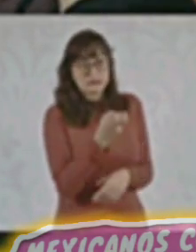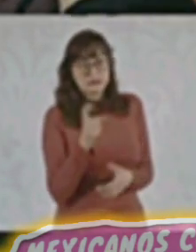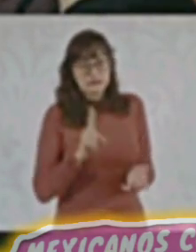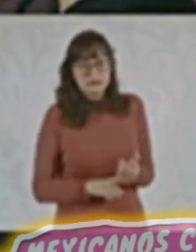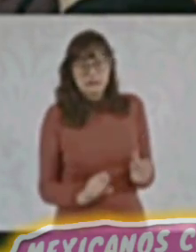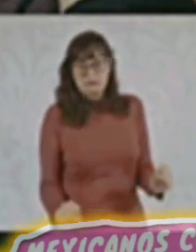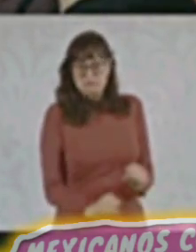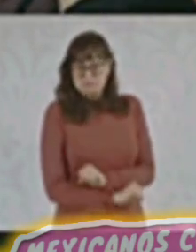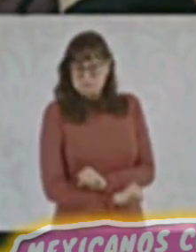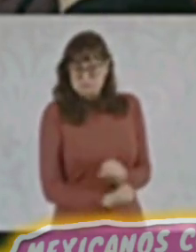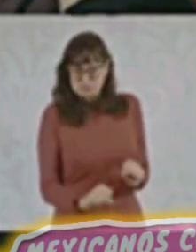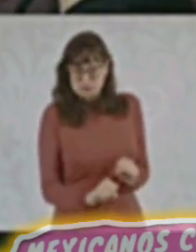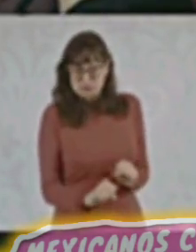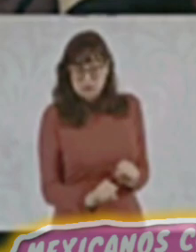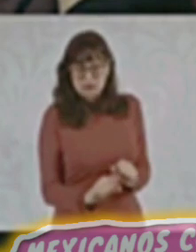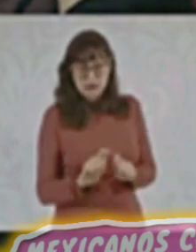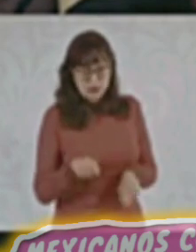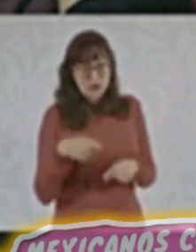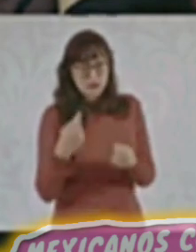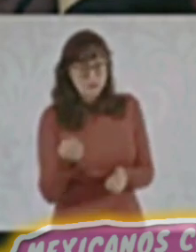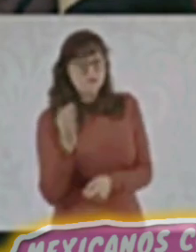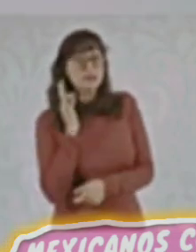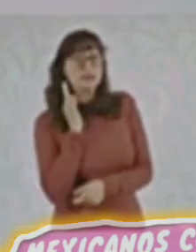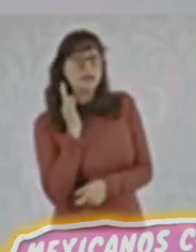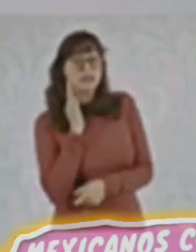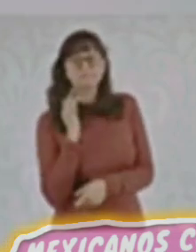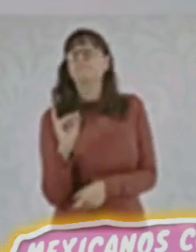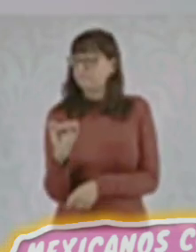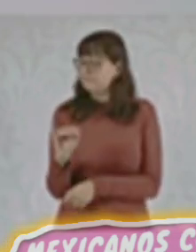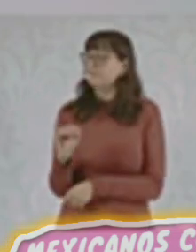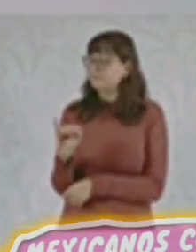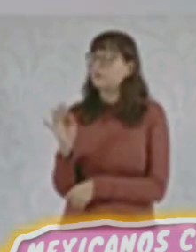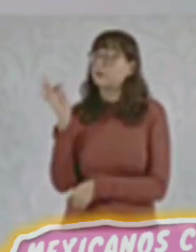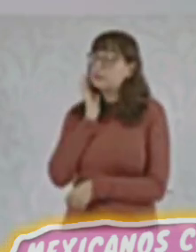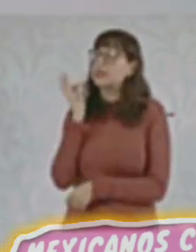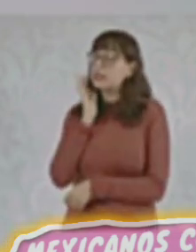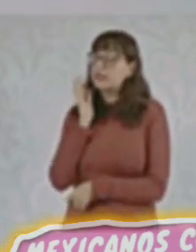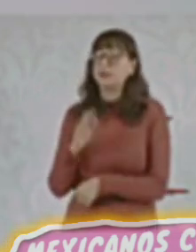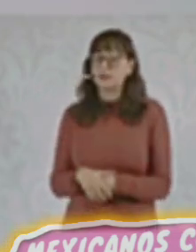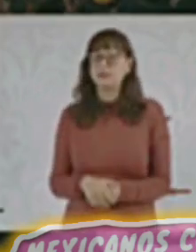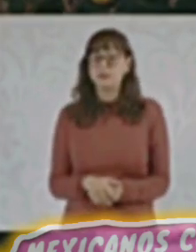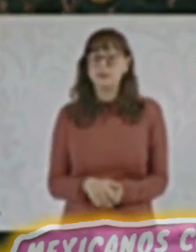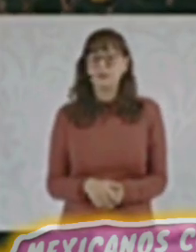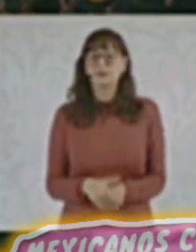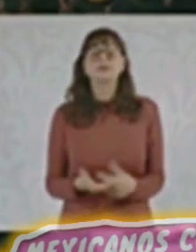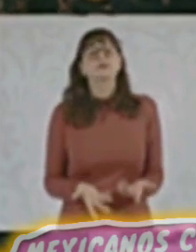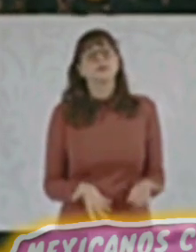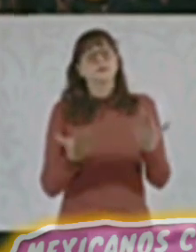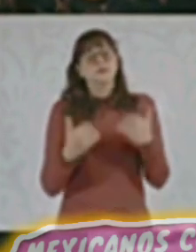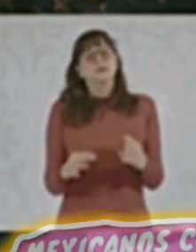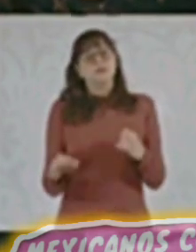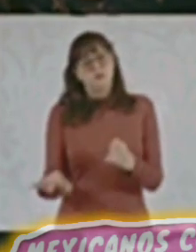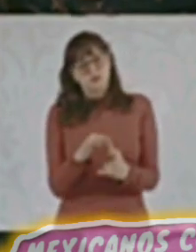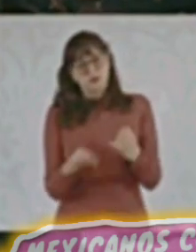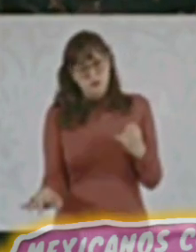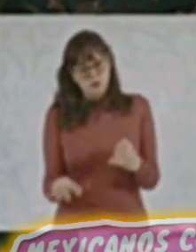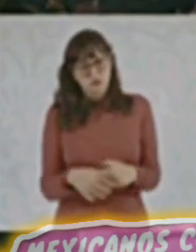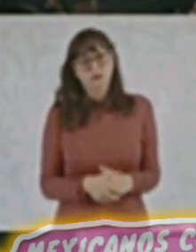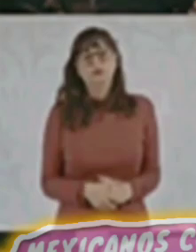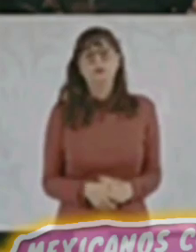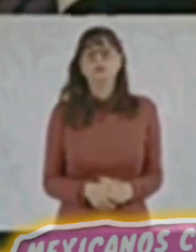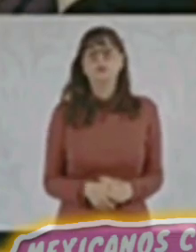explosivos sería del ámbito de la Fiscalía General. Sí, así es. Sí, ok. Y por último, publicamos hoy también que en